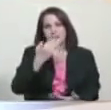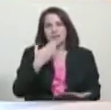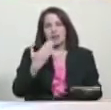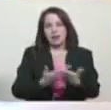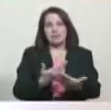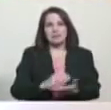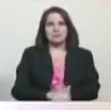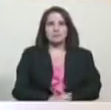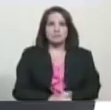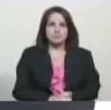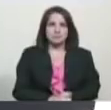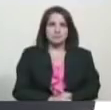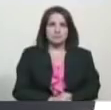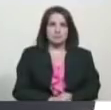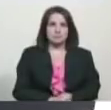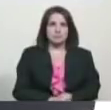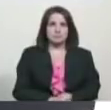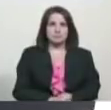gracias.